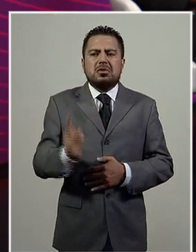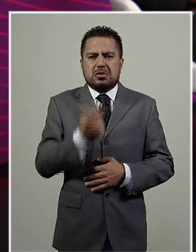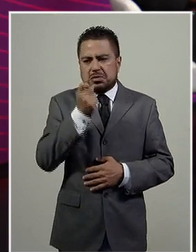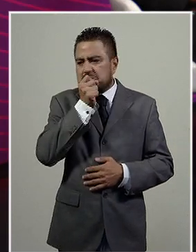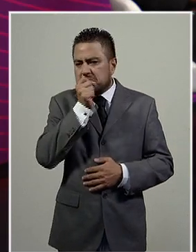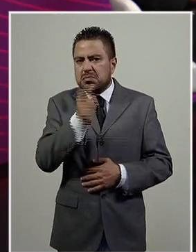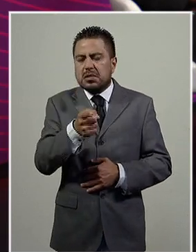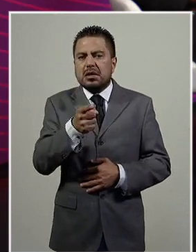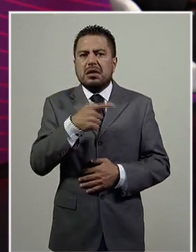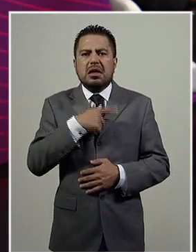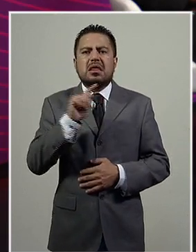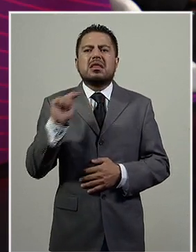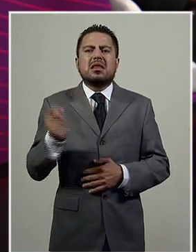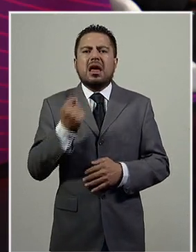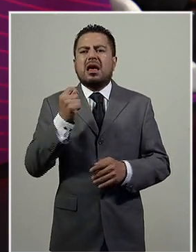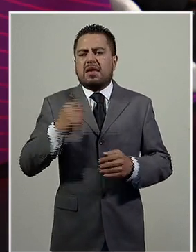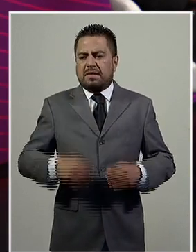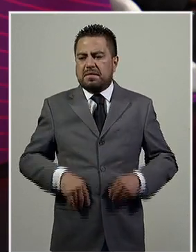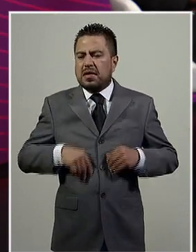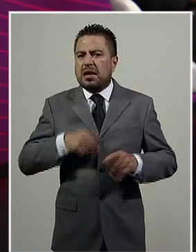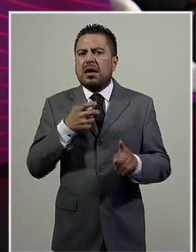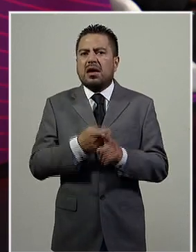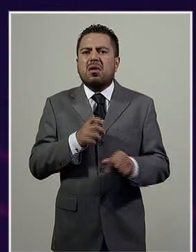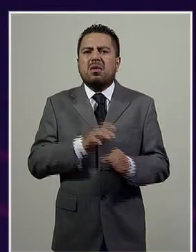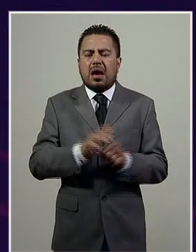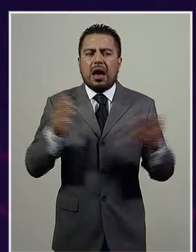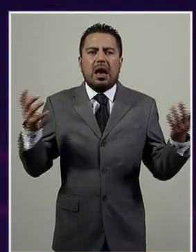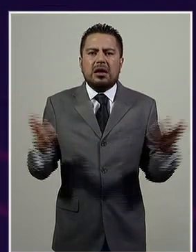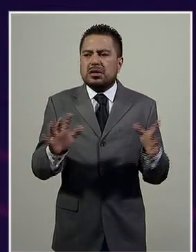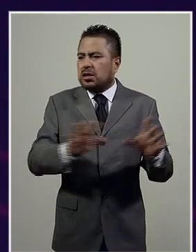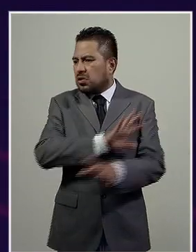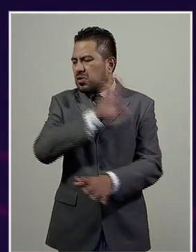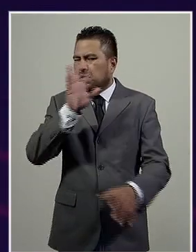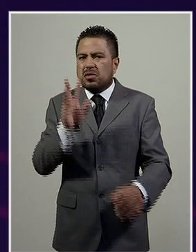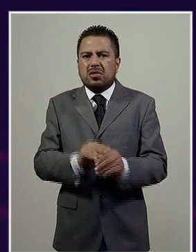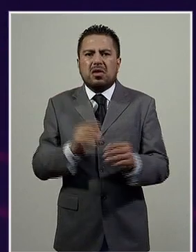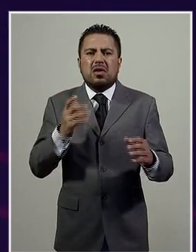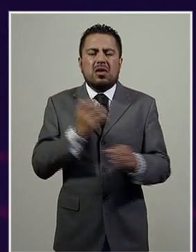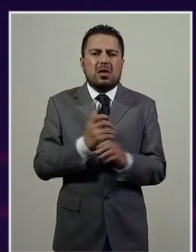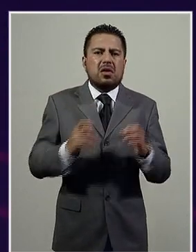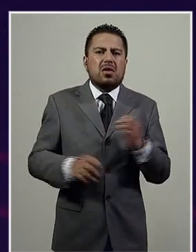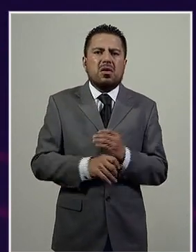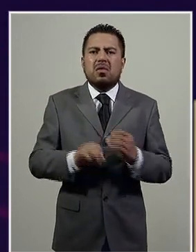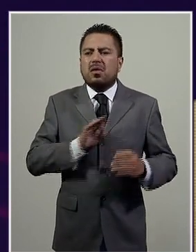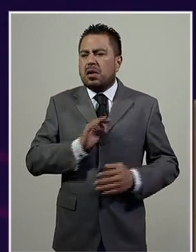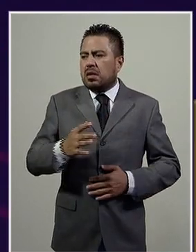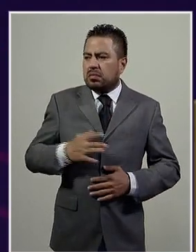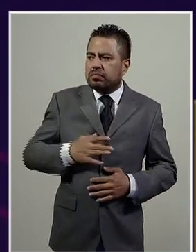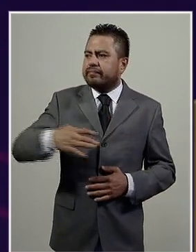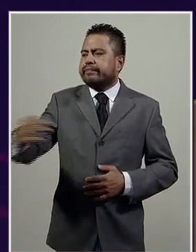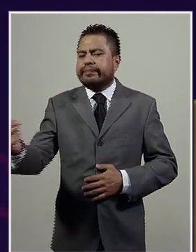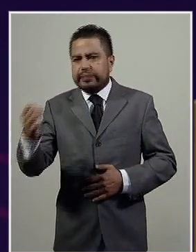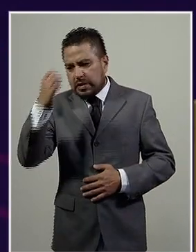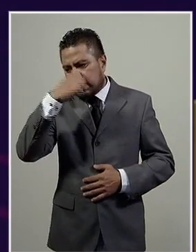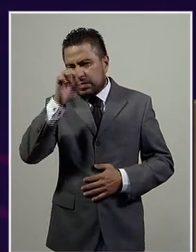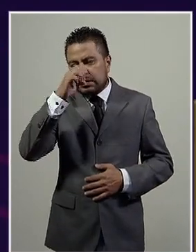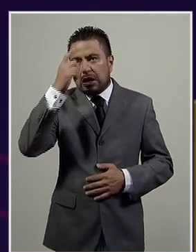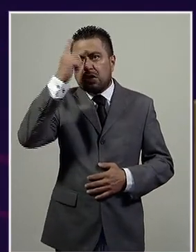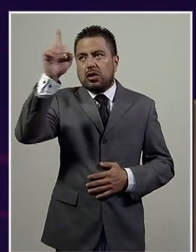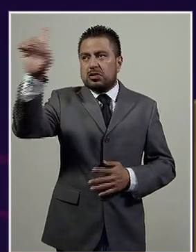soy, y mi tarea en esta vida es hacer todo aquello que me lleve a la experiencia de Dios